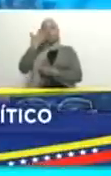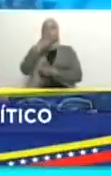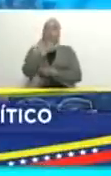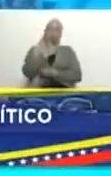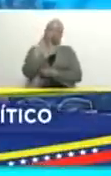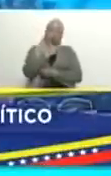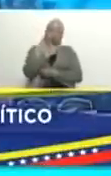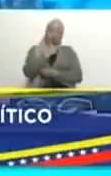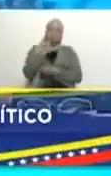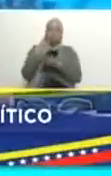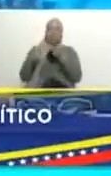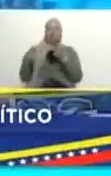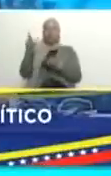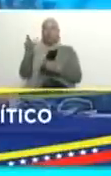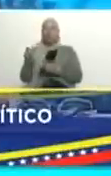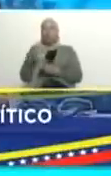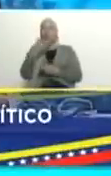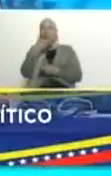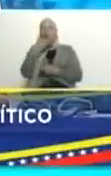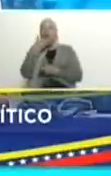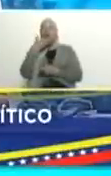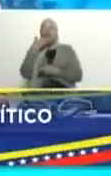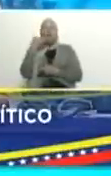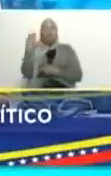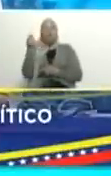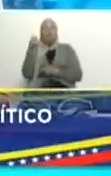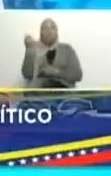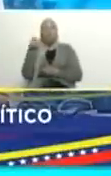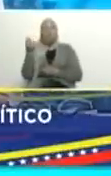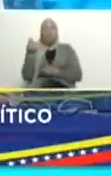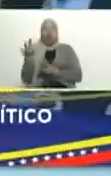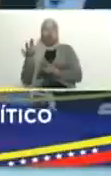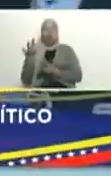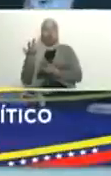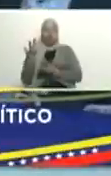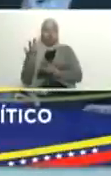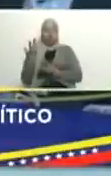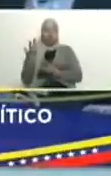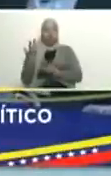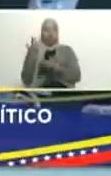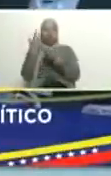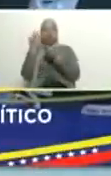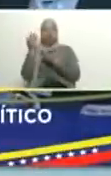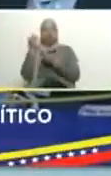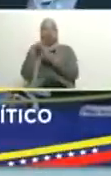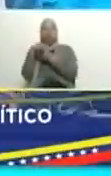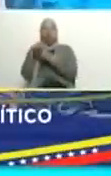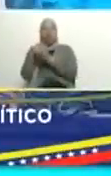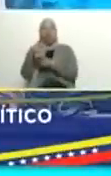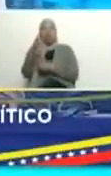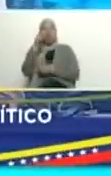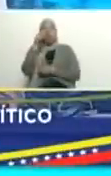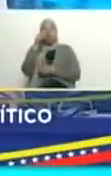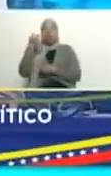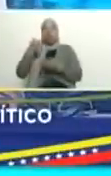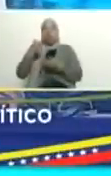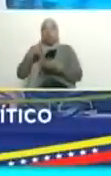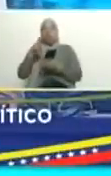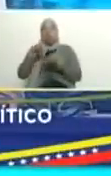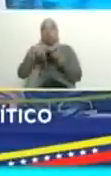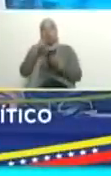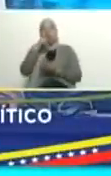A ustedes, los más jovencitos de todos, Héctor Rodríguez, Nicolás Ernesto, creo que